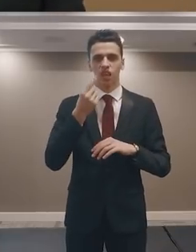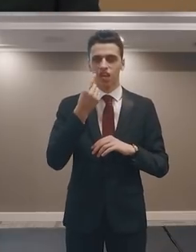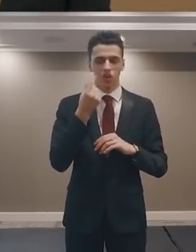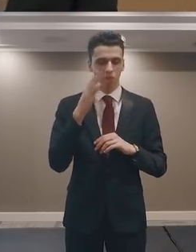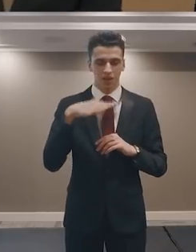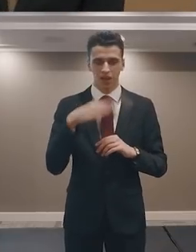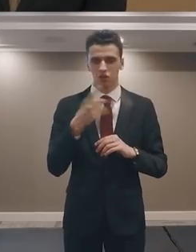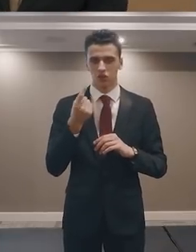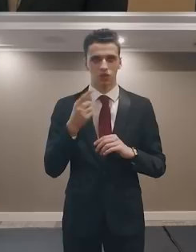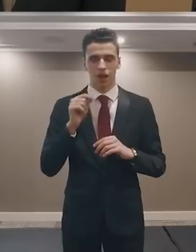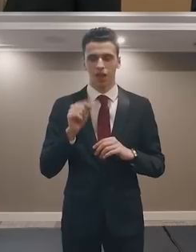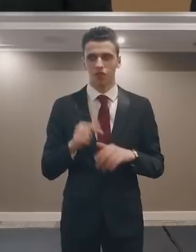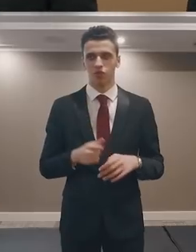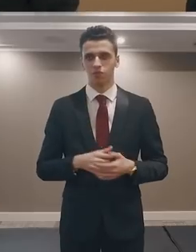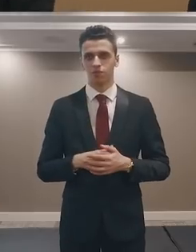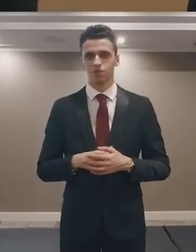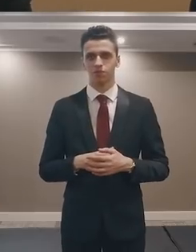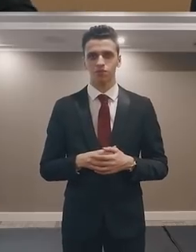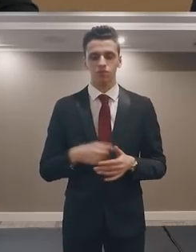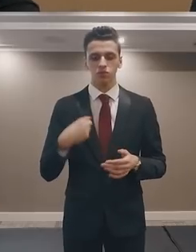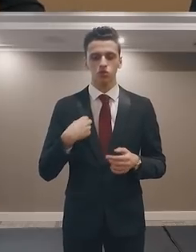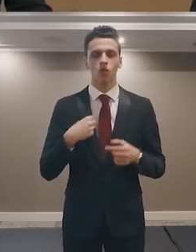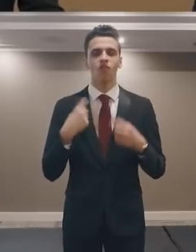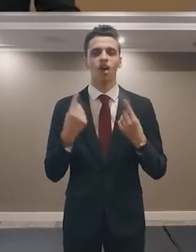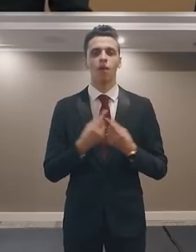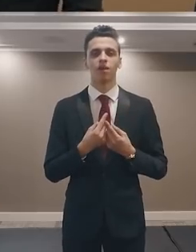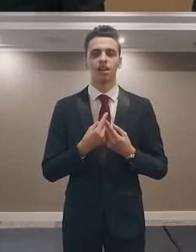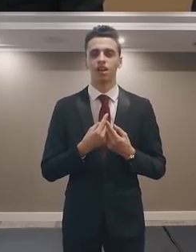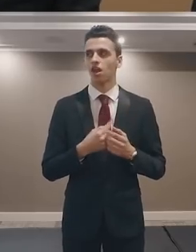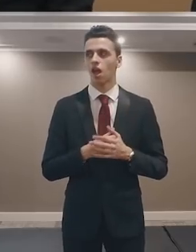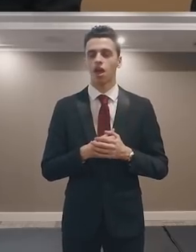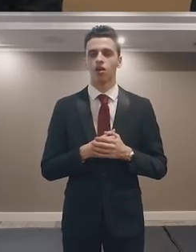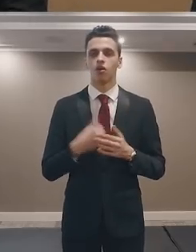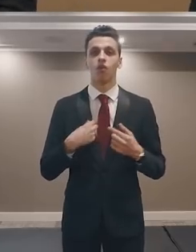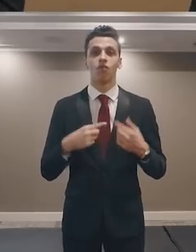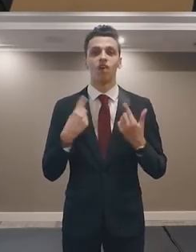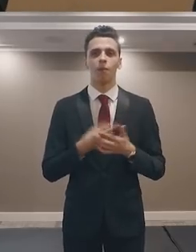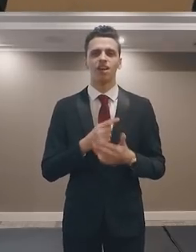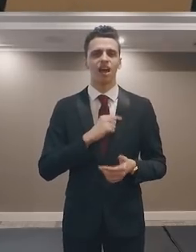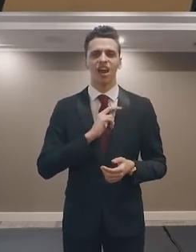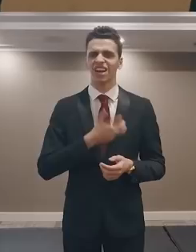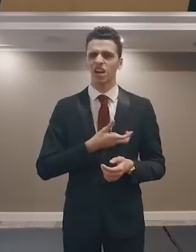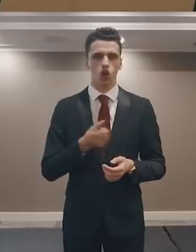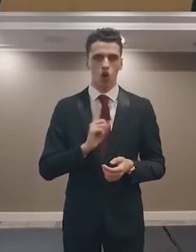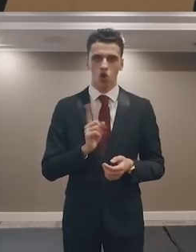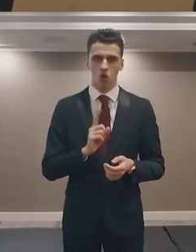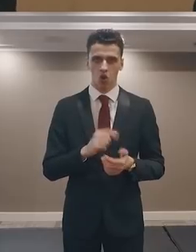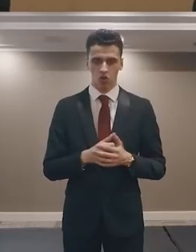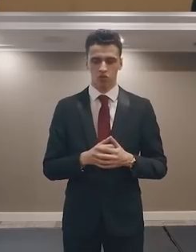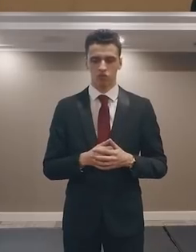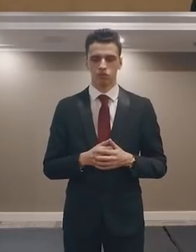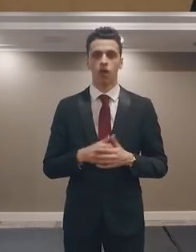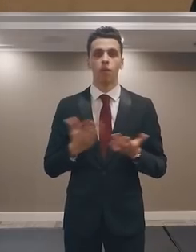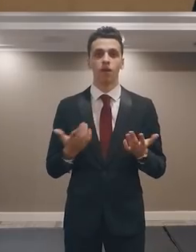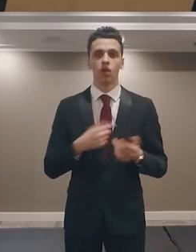en la vida siempre en una familia muy humilde pero jamás hace falta un plato de comida en la mesa y ahora les voy a ayudar a que vivan un crucero mínimo